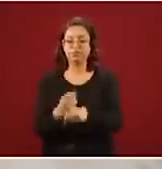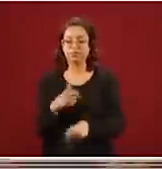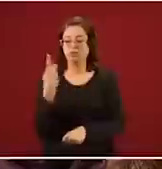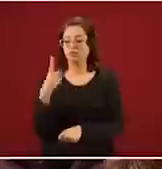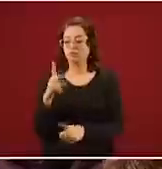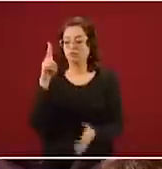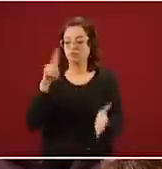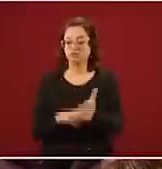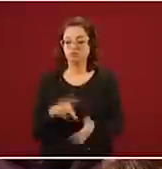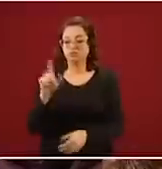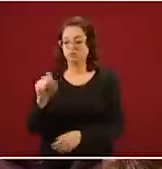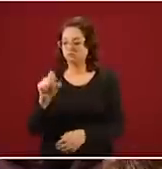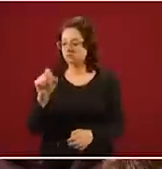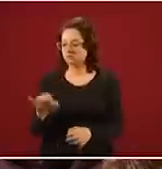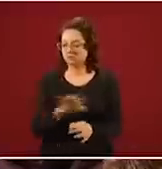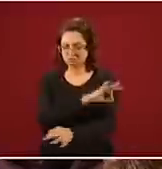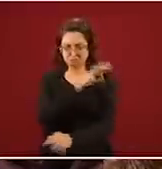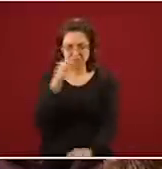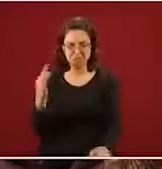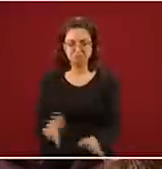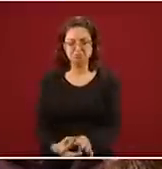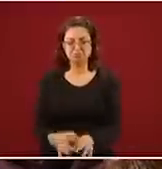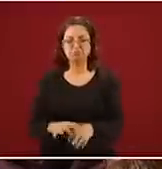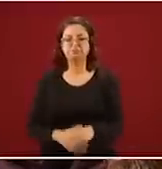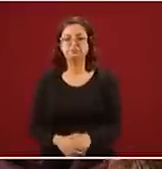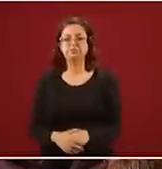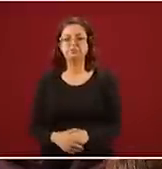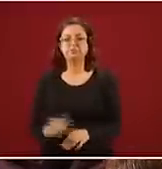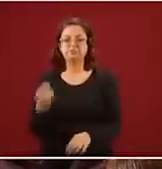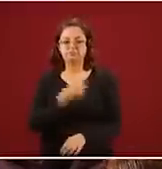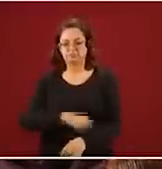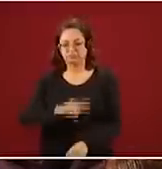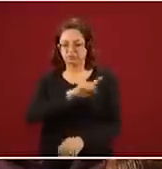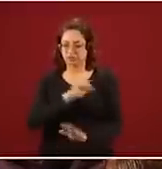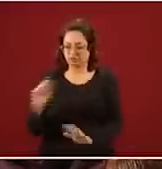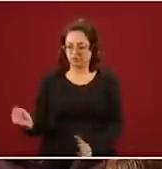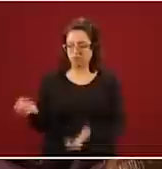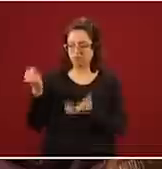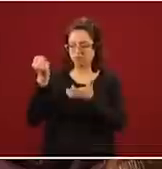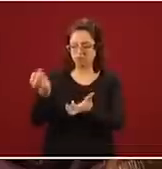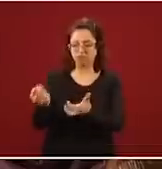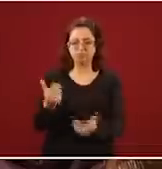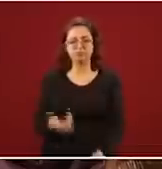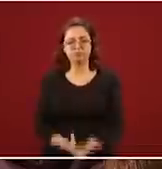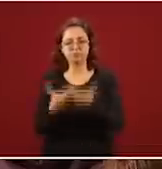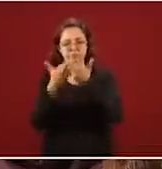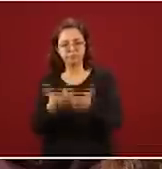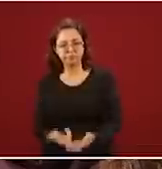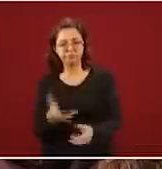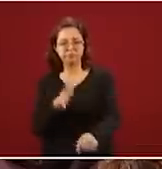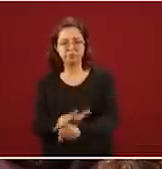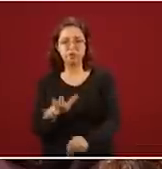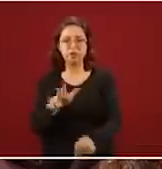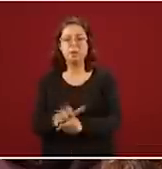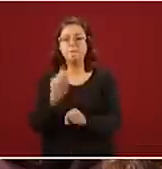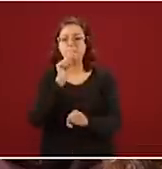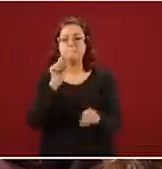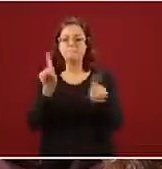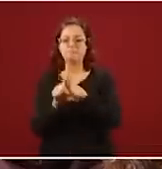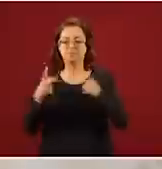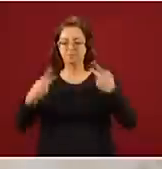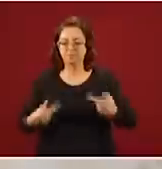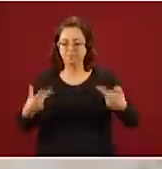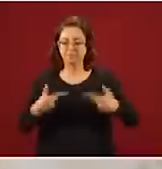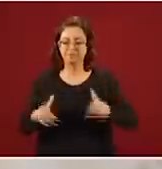1 de diciembre del 2020. Financiamiento suficiente para la salud y trabajadores con prestaciones laborales de